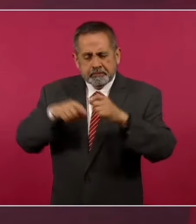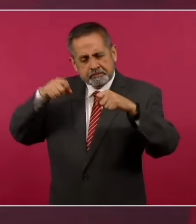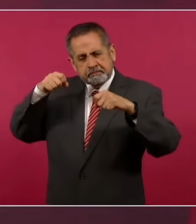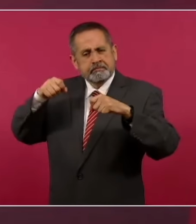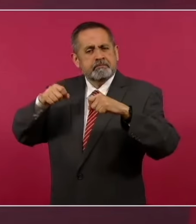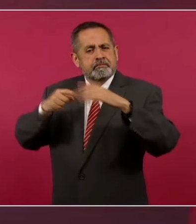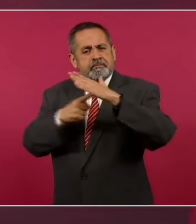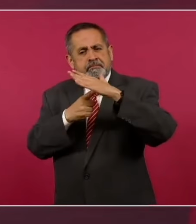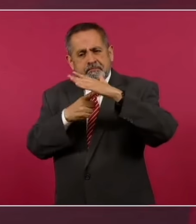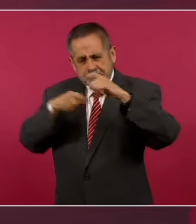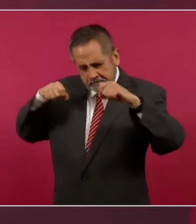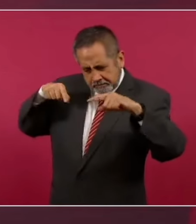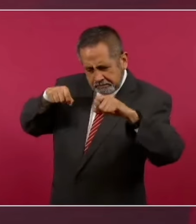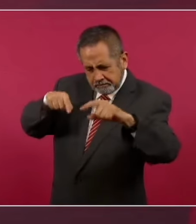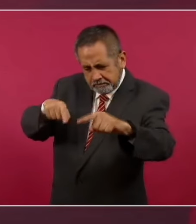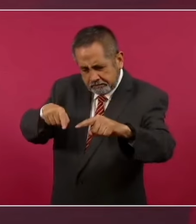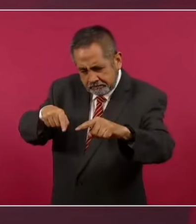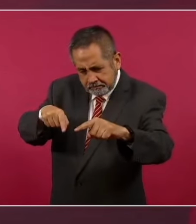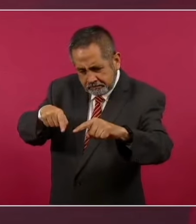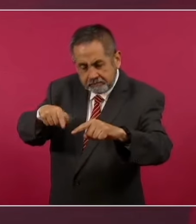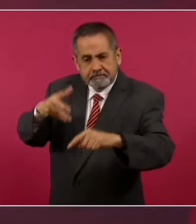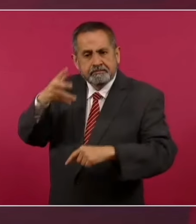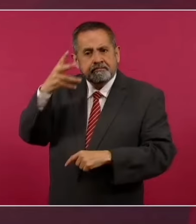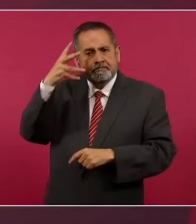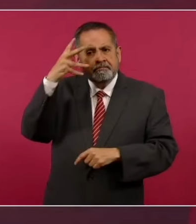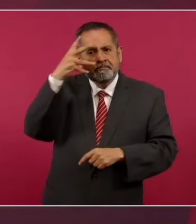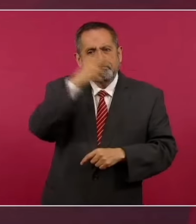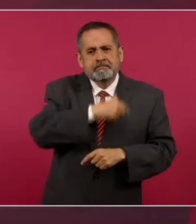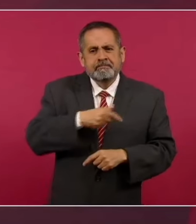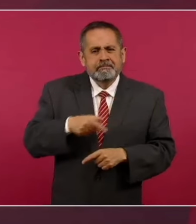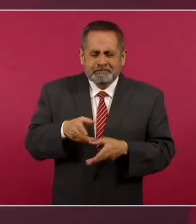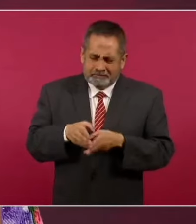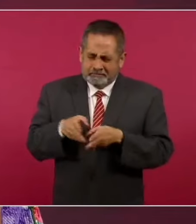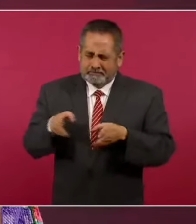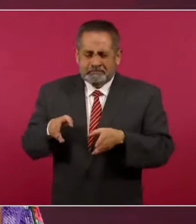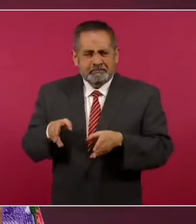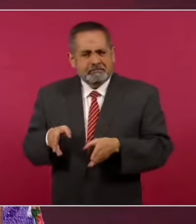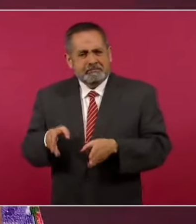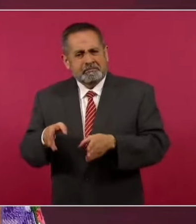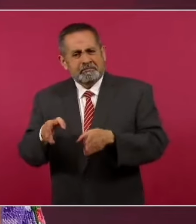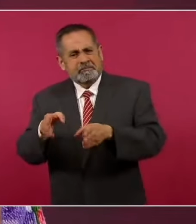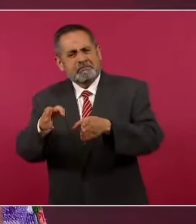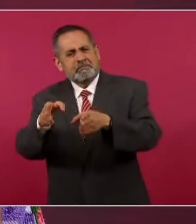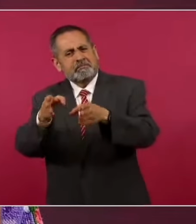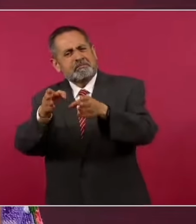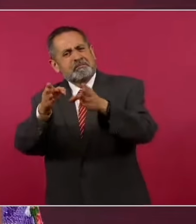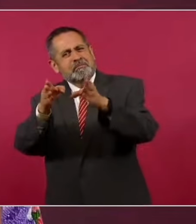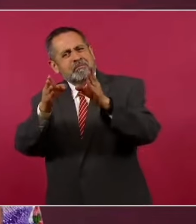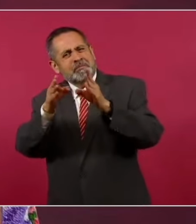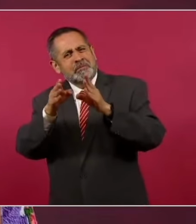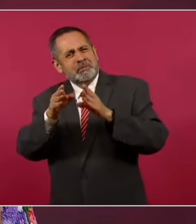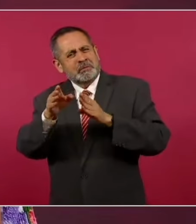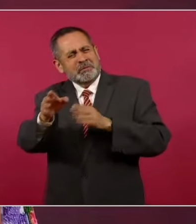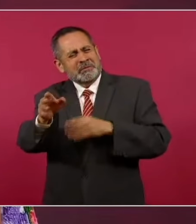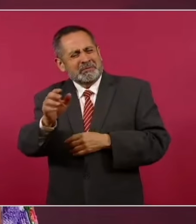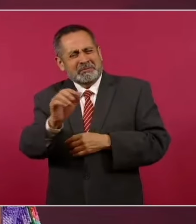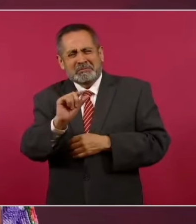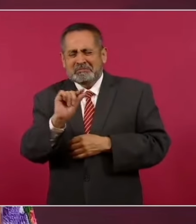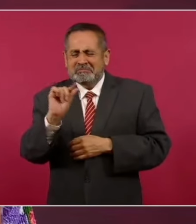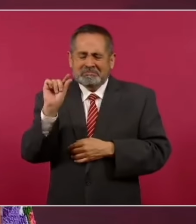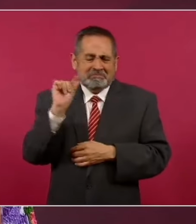satelitales se ha descubierto que es amplísima y que está elevada. Alta tecnología que